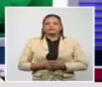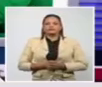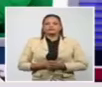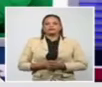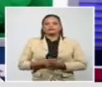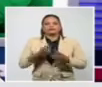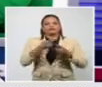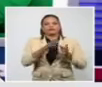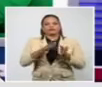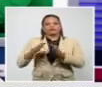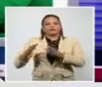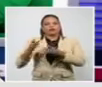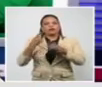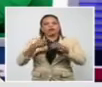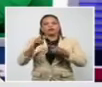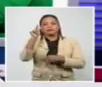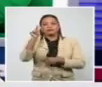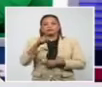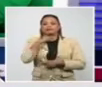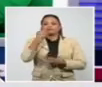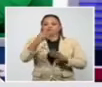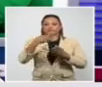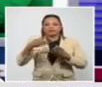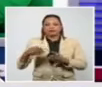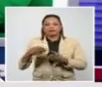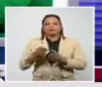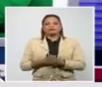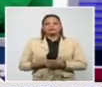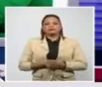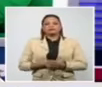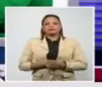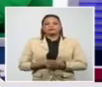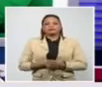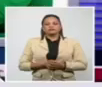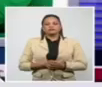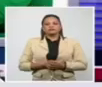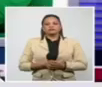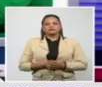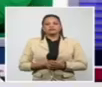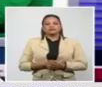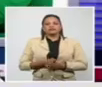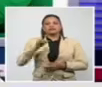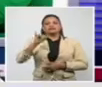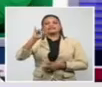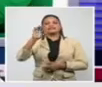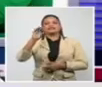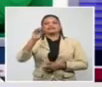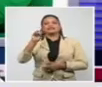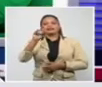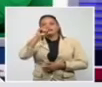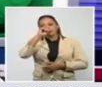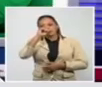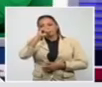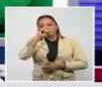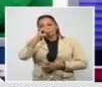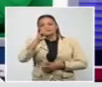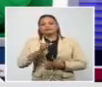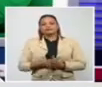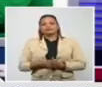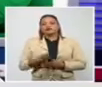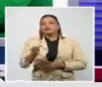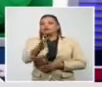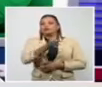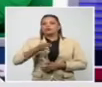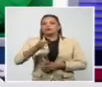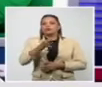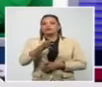que lamentablemente falleció en el día de ayer es un paciente de 60 años de edad del municipio